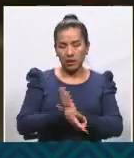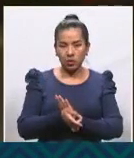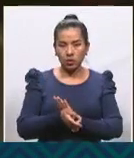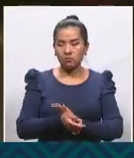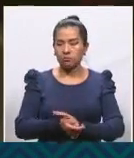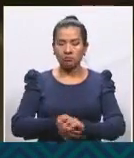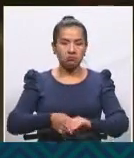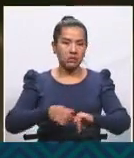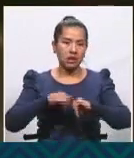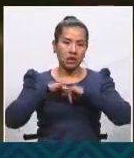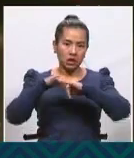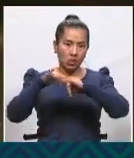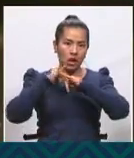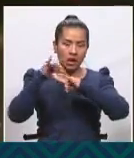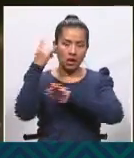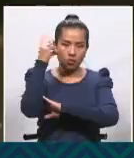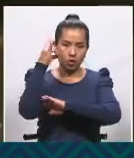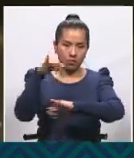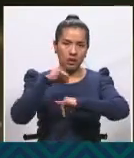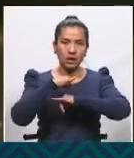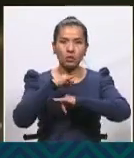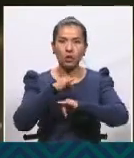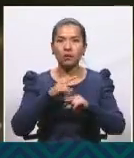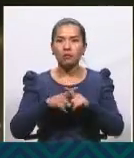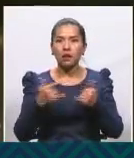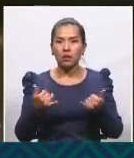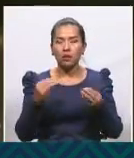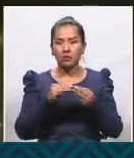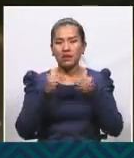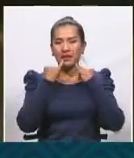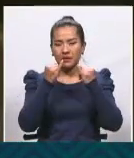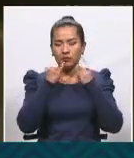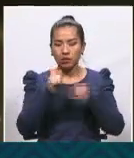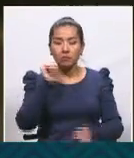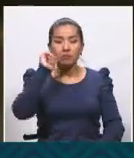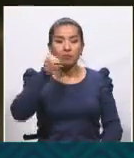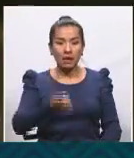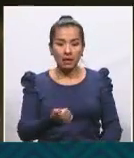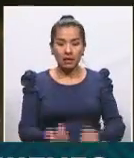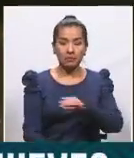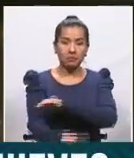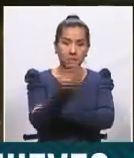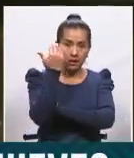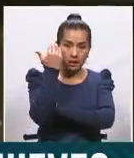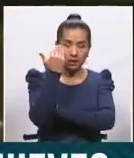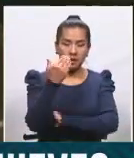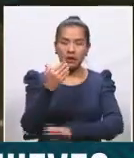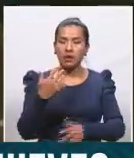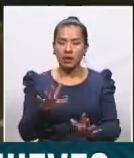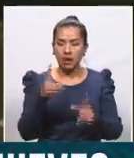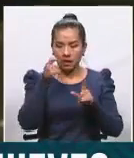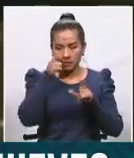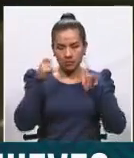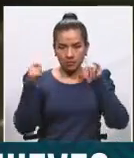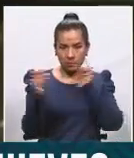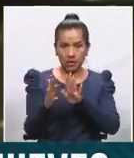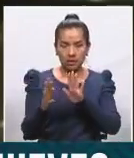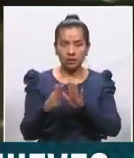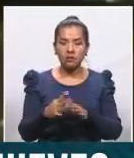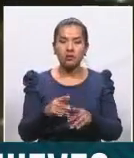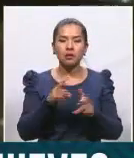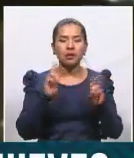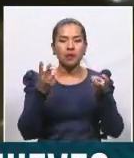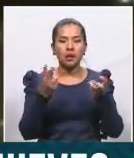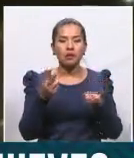que en nuestro territorio. Les informamos que el día de mañana, por la mañana, de manera presencial, se llevará a